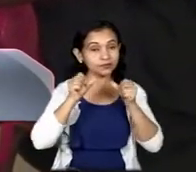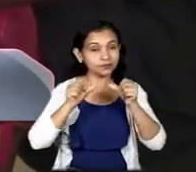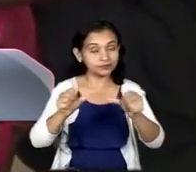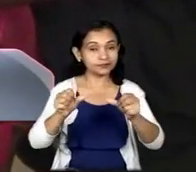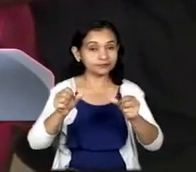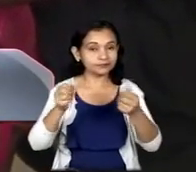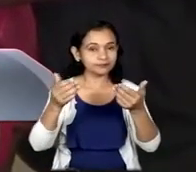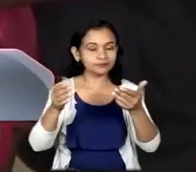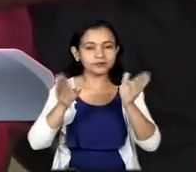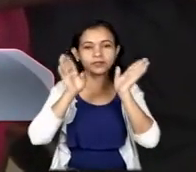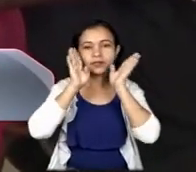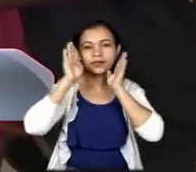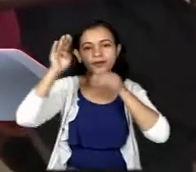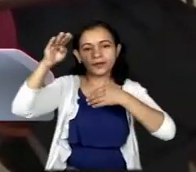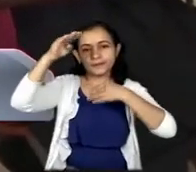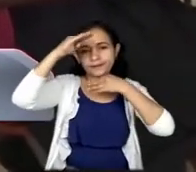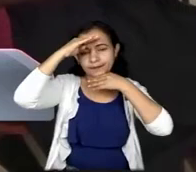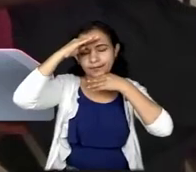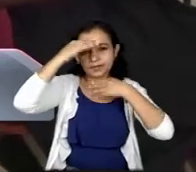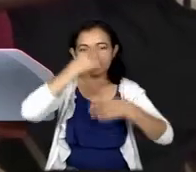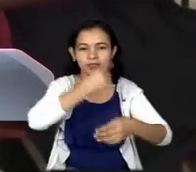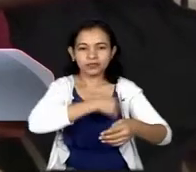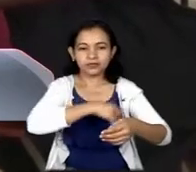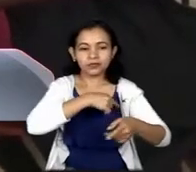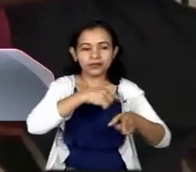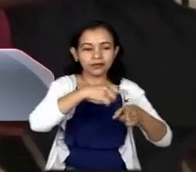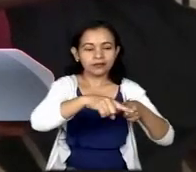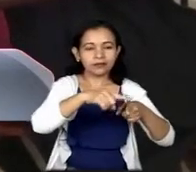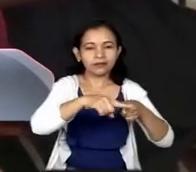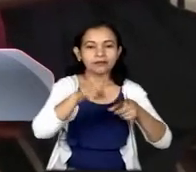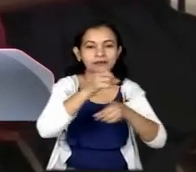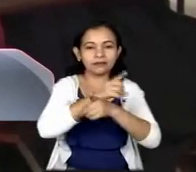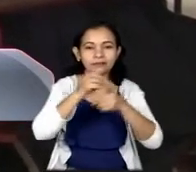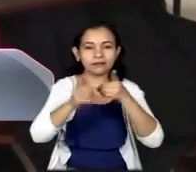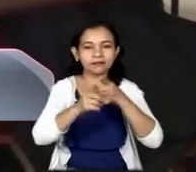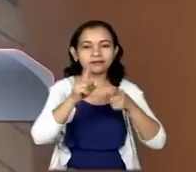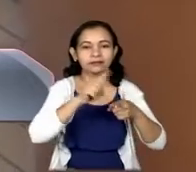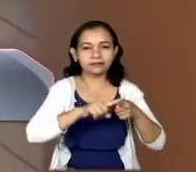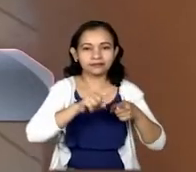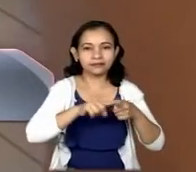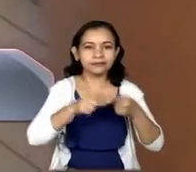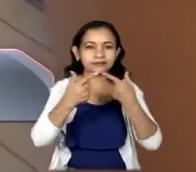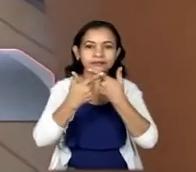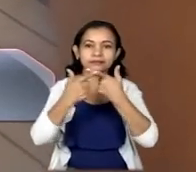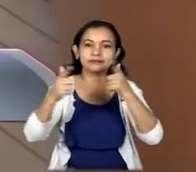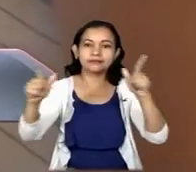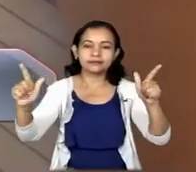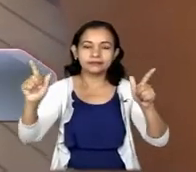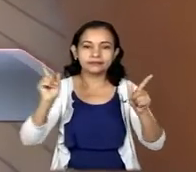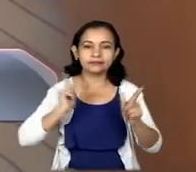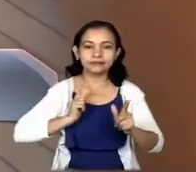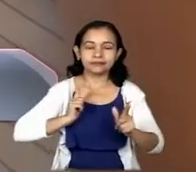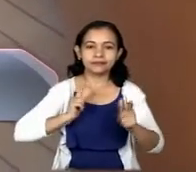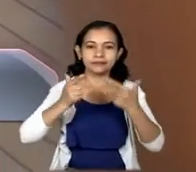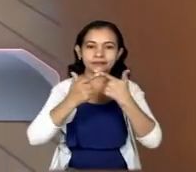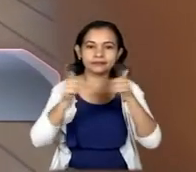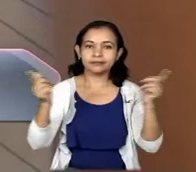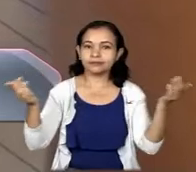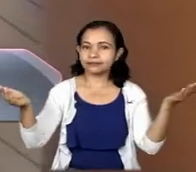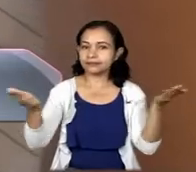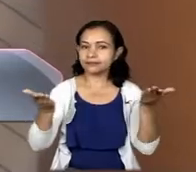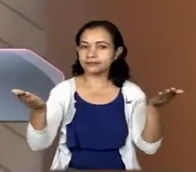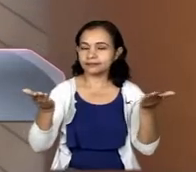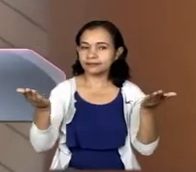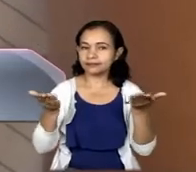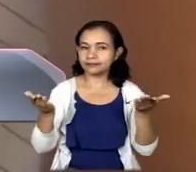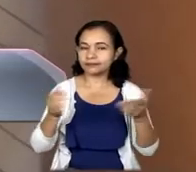se privatizó la educación. Sí. Entonces vino la autonomía, entonces era nada más como yo